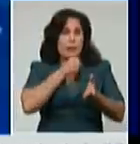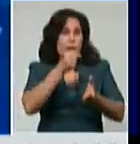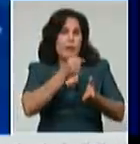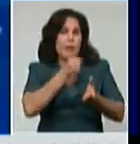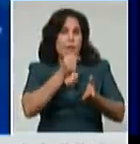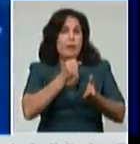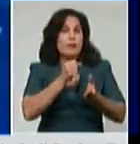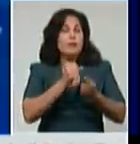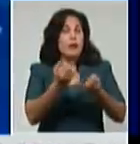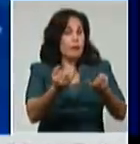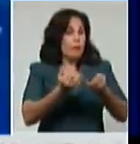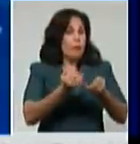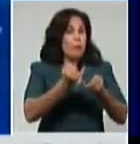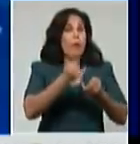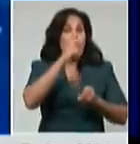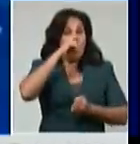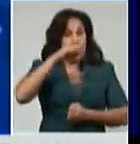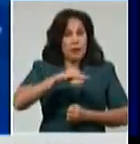se han,